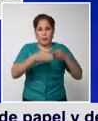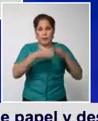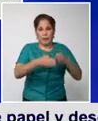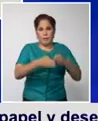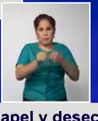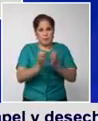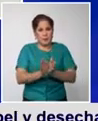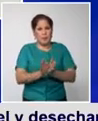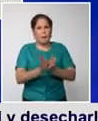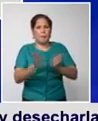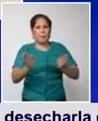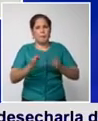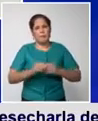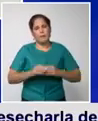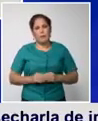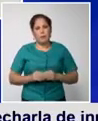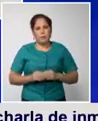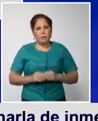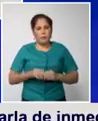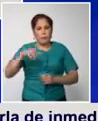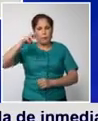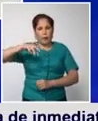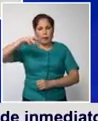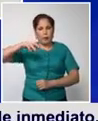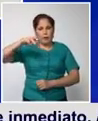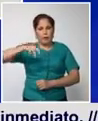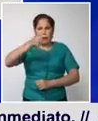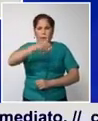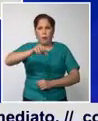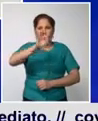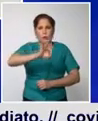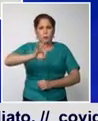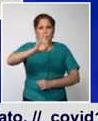del Padrón, Marianao, 10 de octubre,